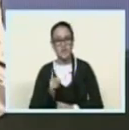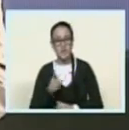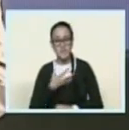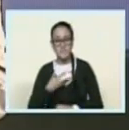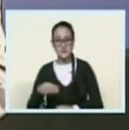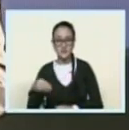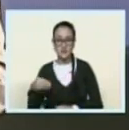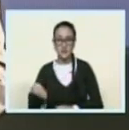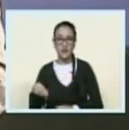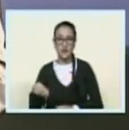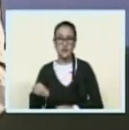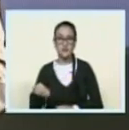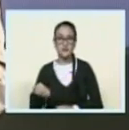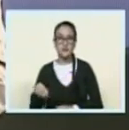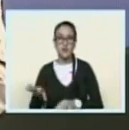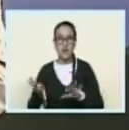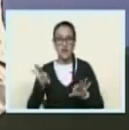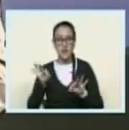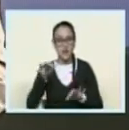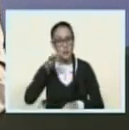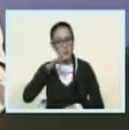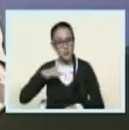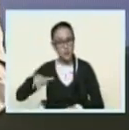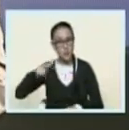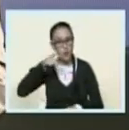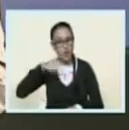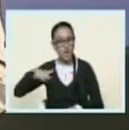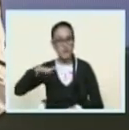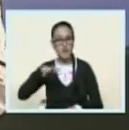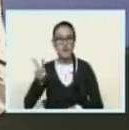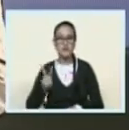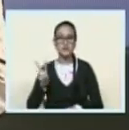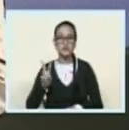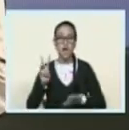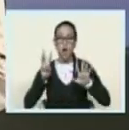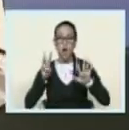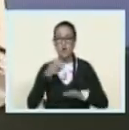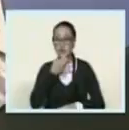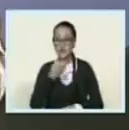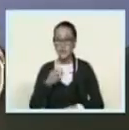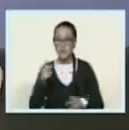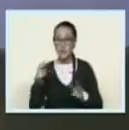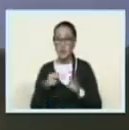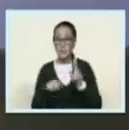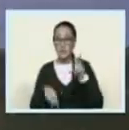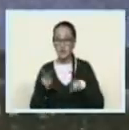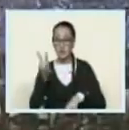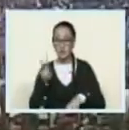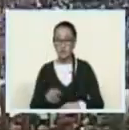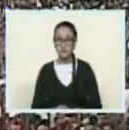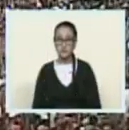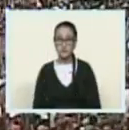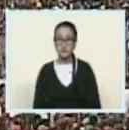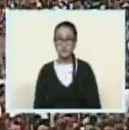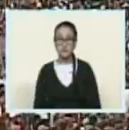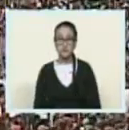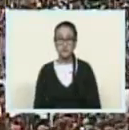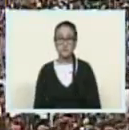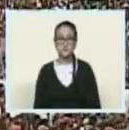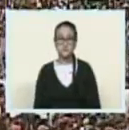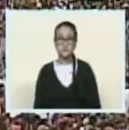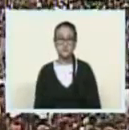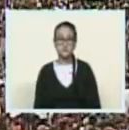el presidente que elija el pueblo de Venezuela. 8 de diciembre del 2012.